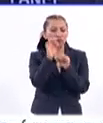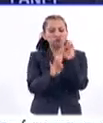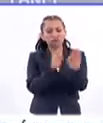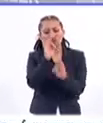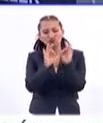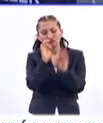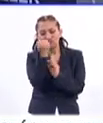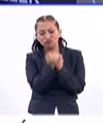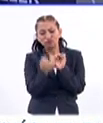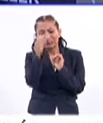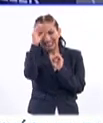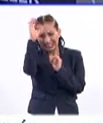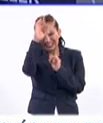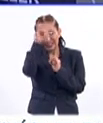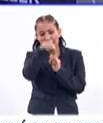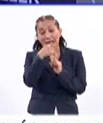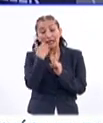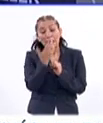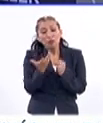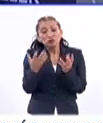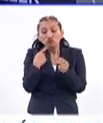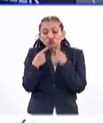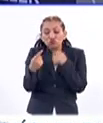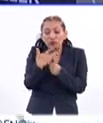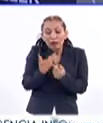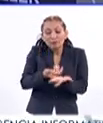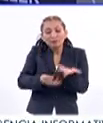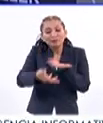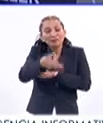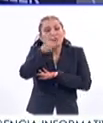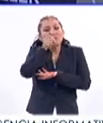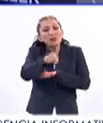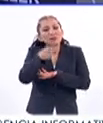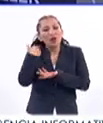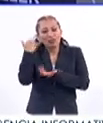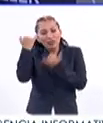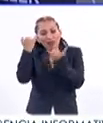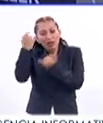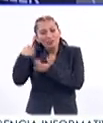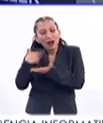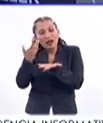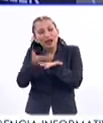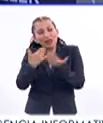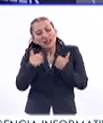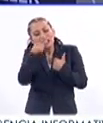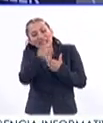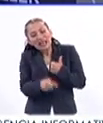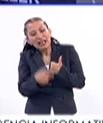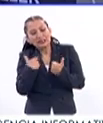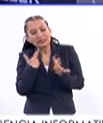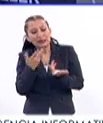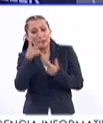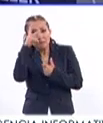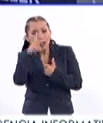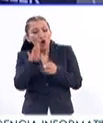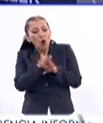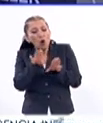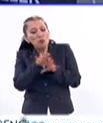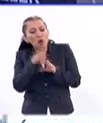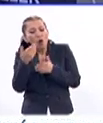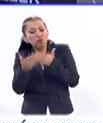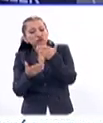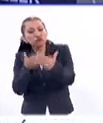talento científico, y que justamente lo que buscamos compartir son estas estrategias para entender quiénes son en nuestro país, cómo